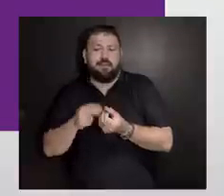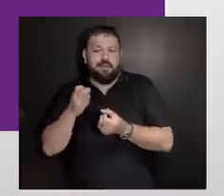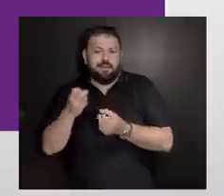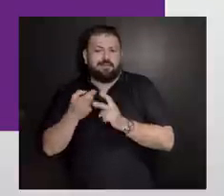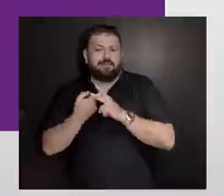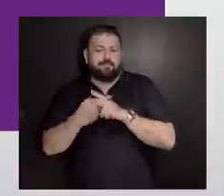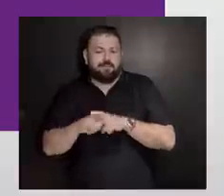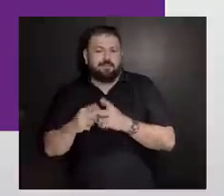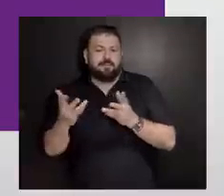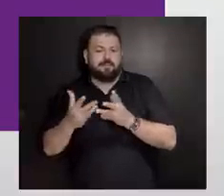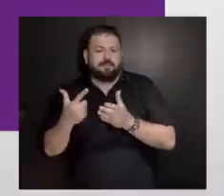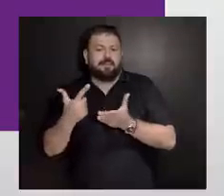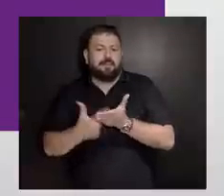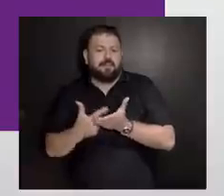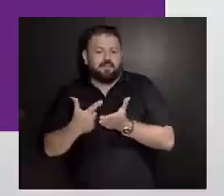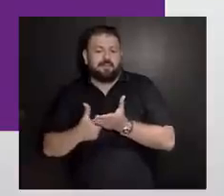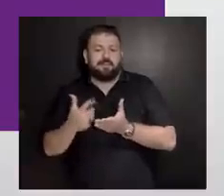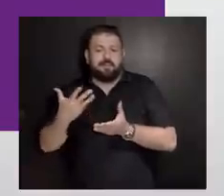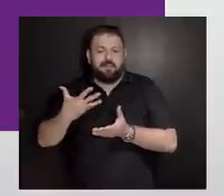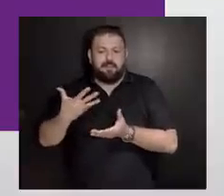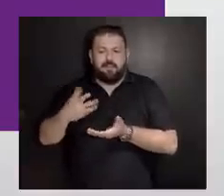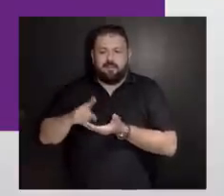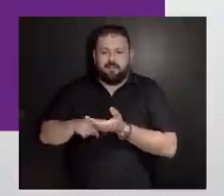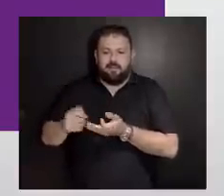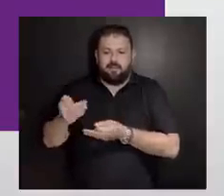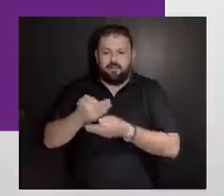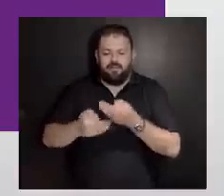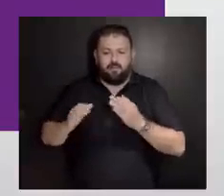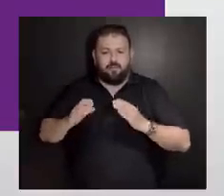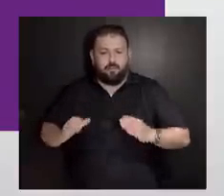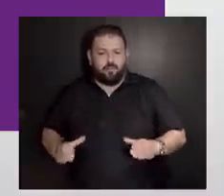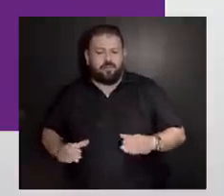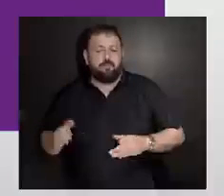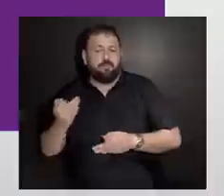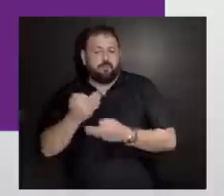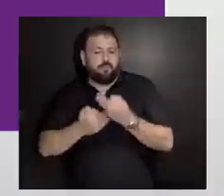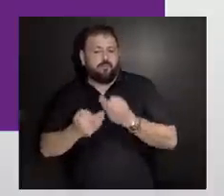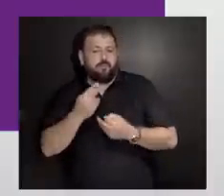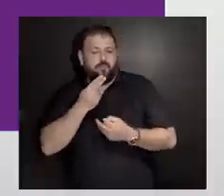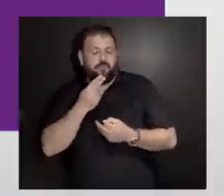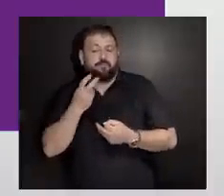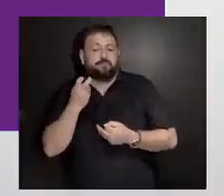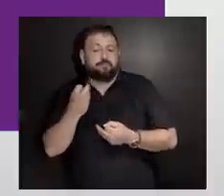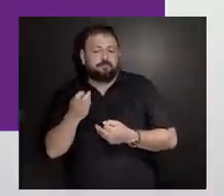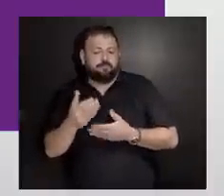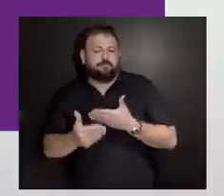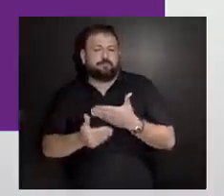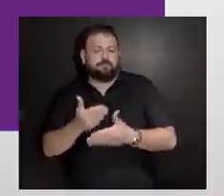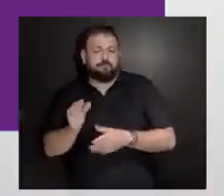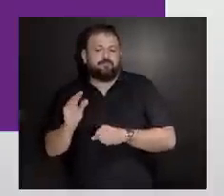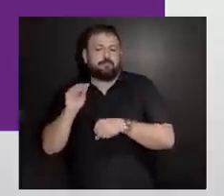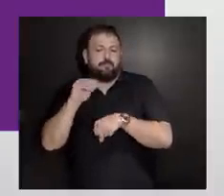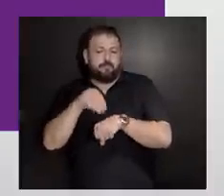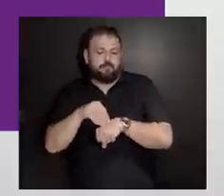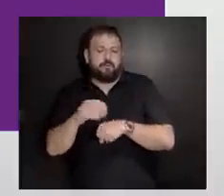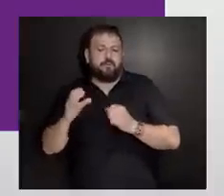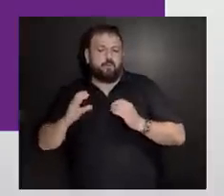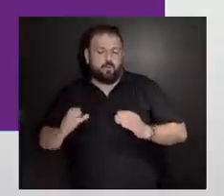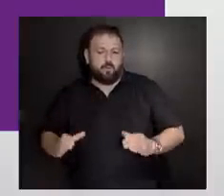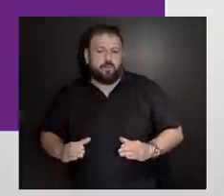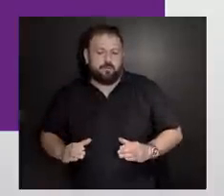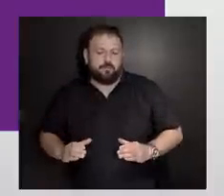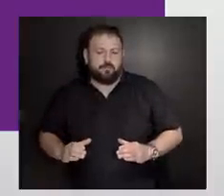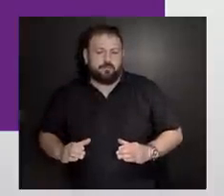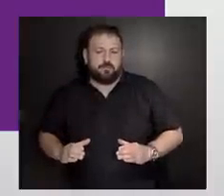las proteínas que tiene almacenada pues como tal en tejido adiposo o en músculo y genera estos componentes que son cuerpos